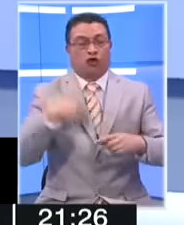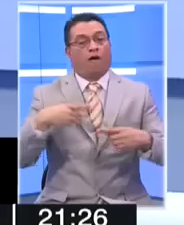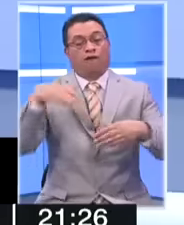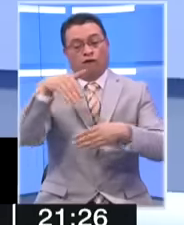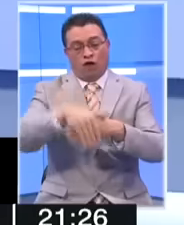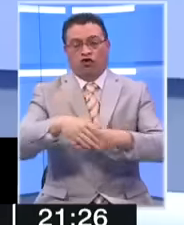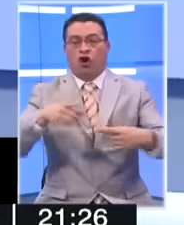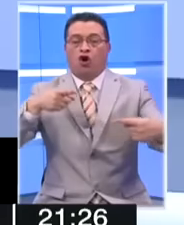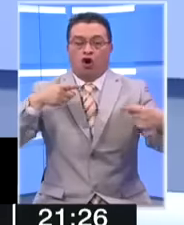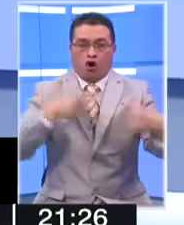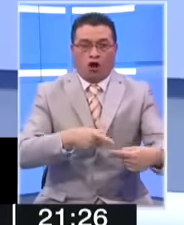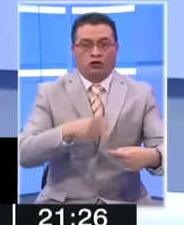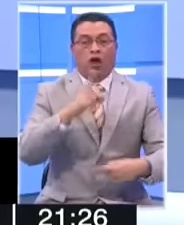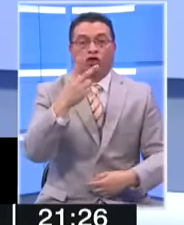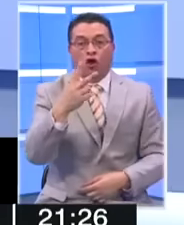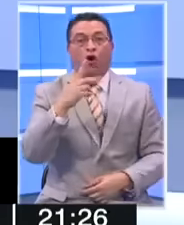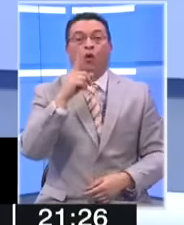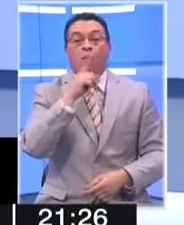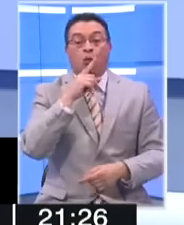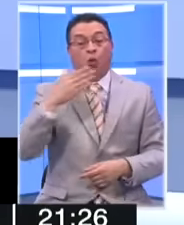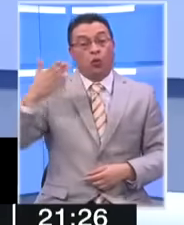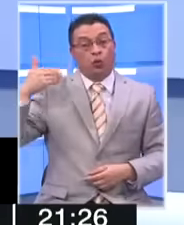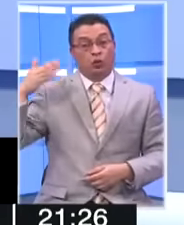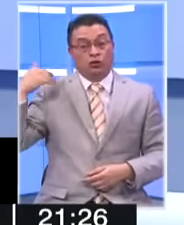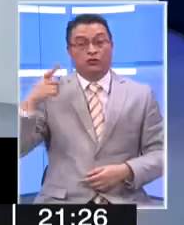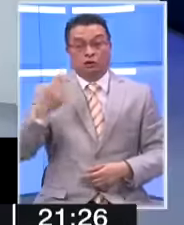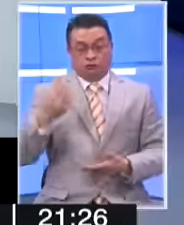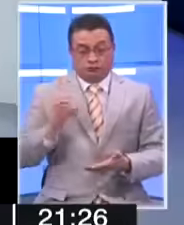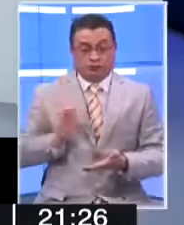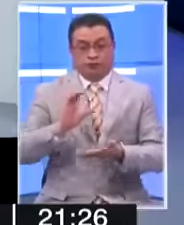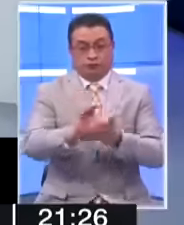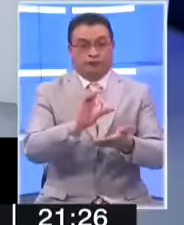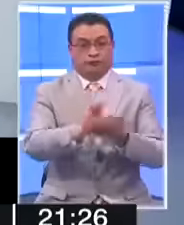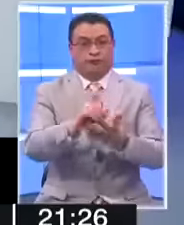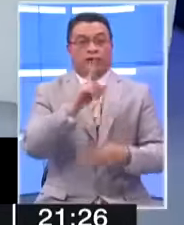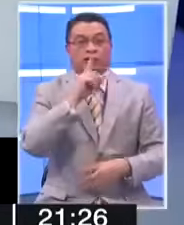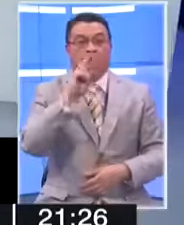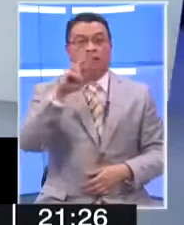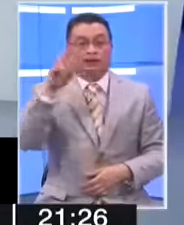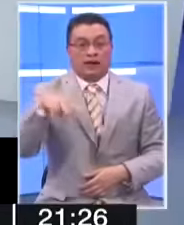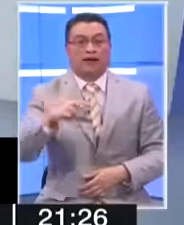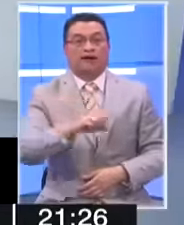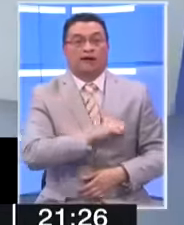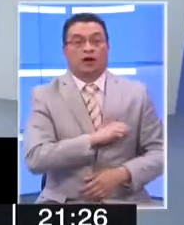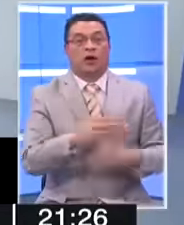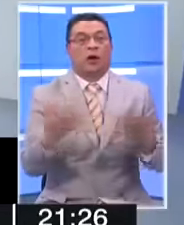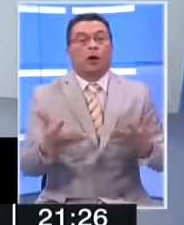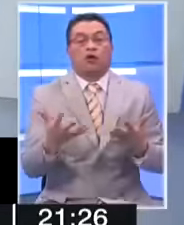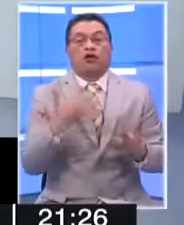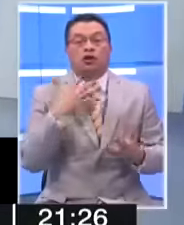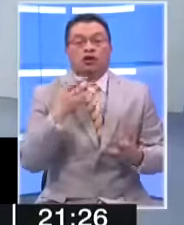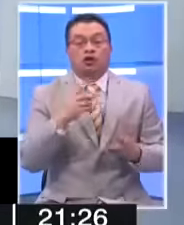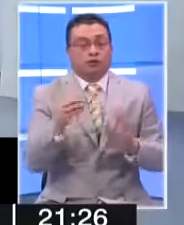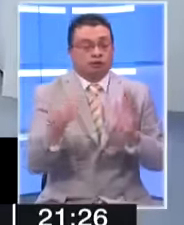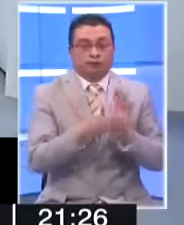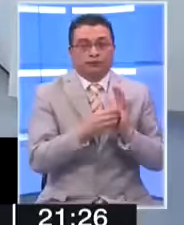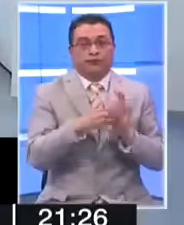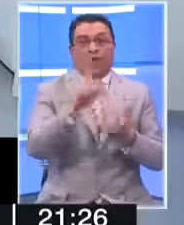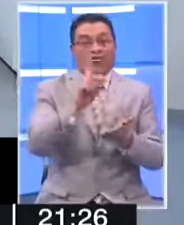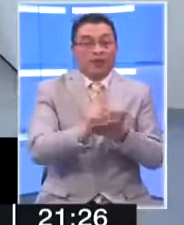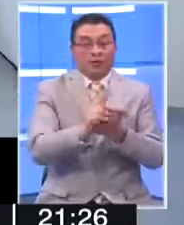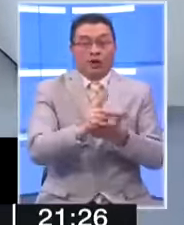las dos últimas subsidios que se le han otorgado al Transantiago, porque no se ha contado a nivel de la Cámara de